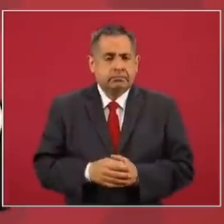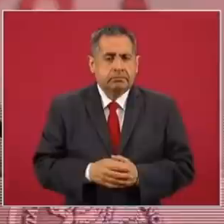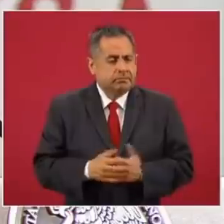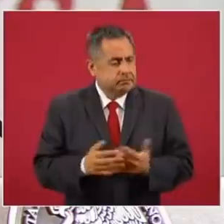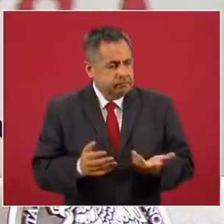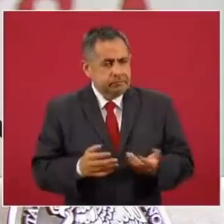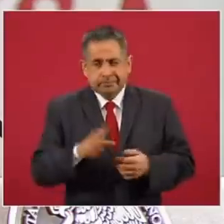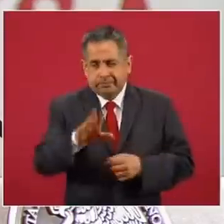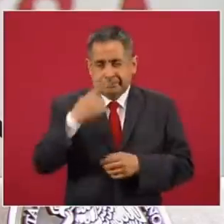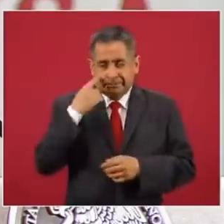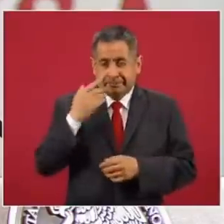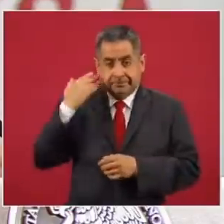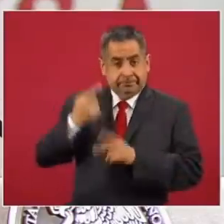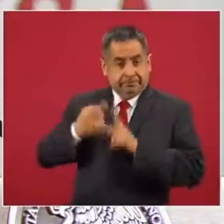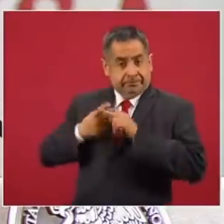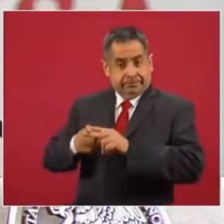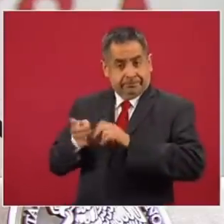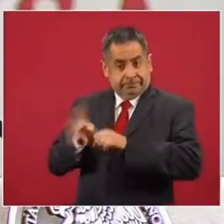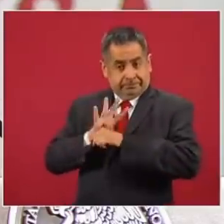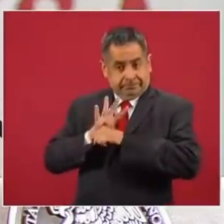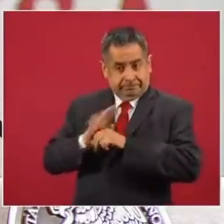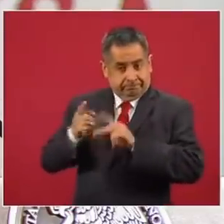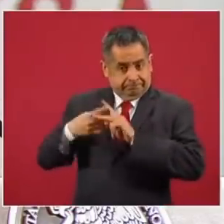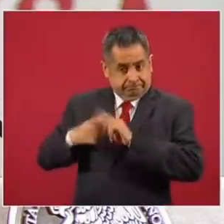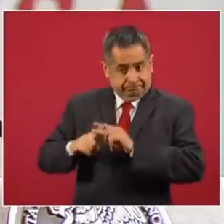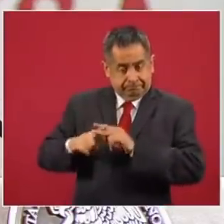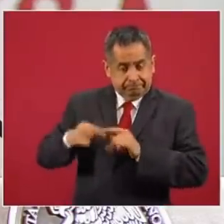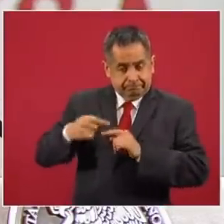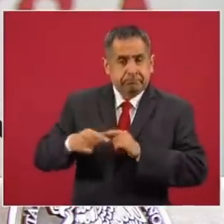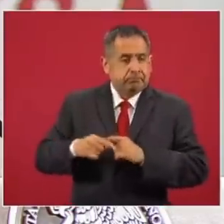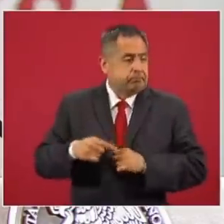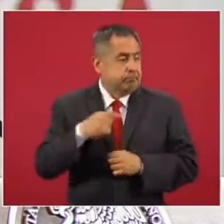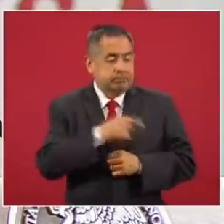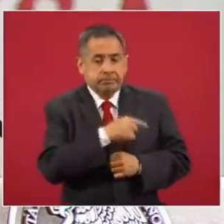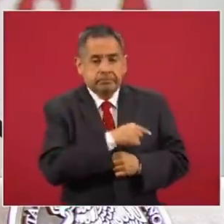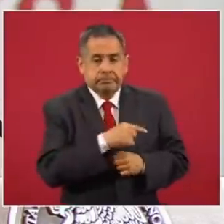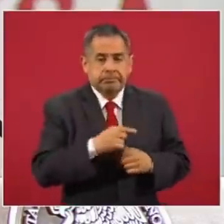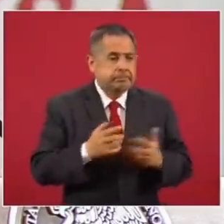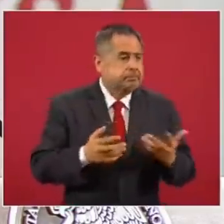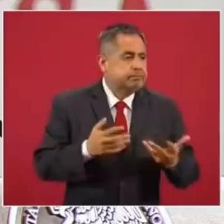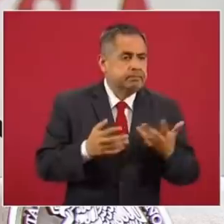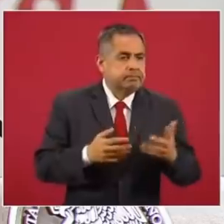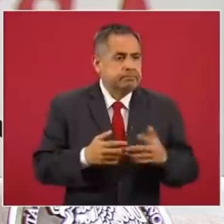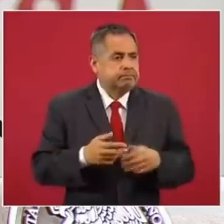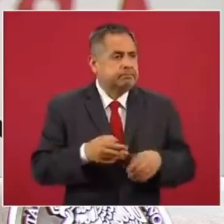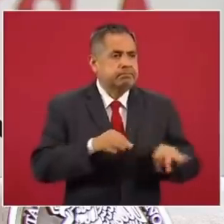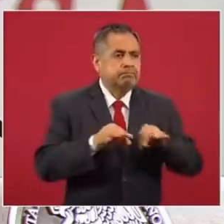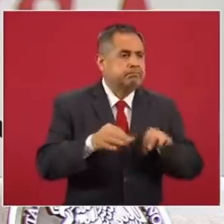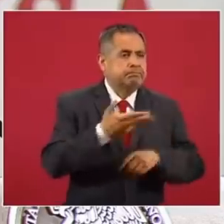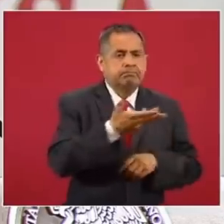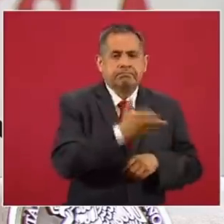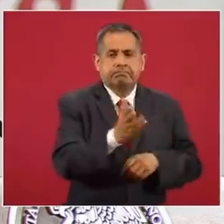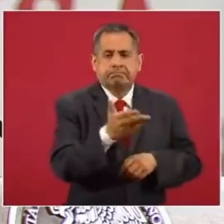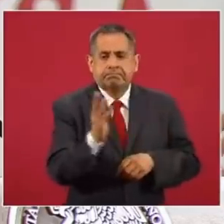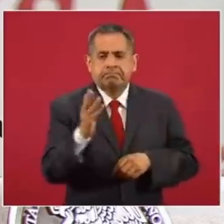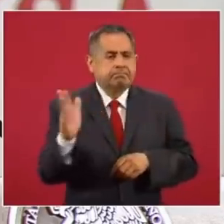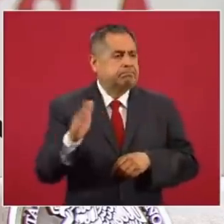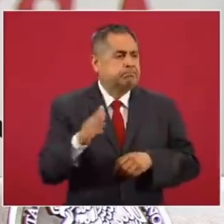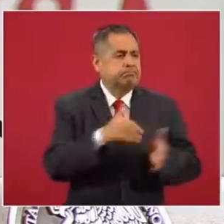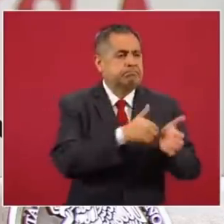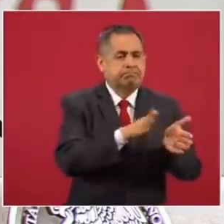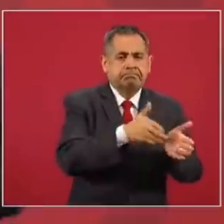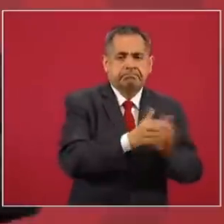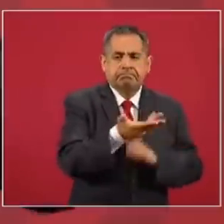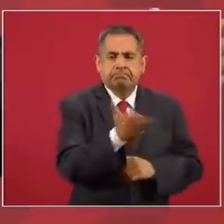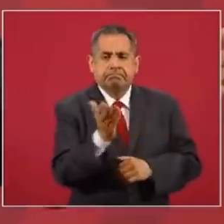Cuando empezó la pandemia empezaron a manifestarse muchos trabajadores que los estaban